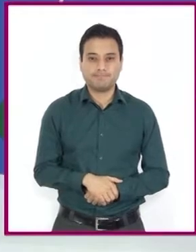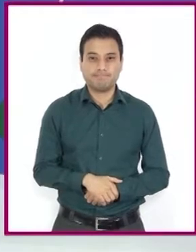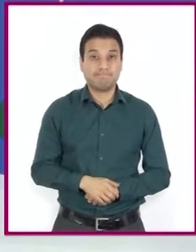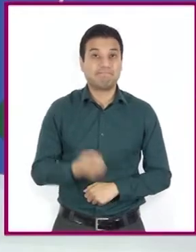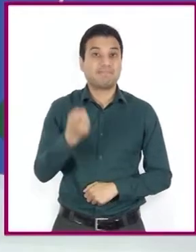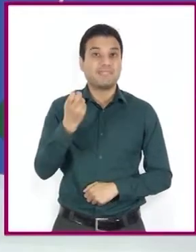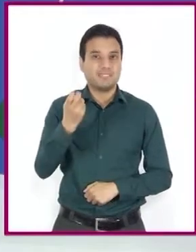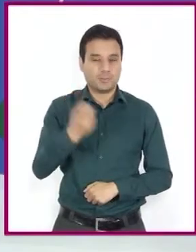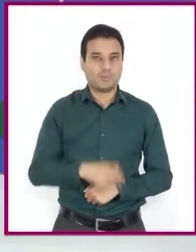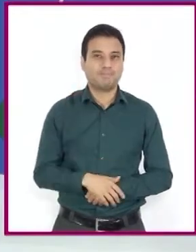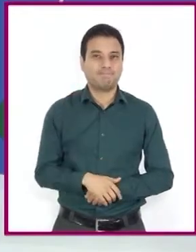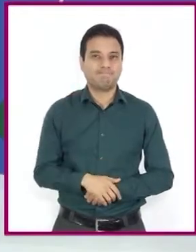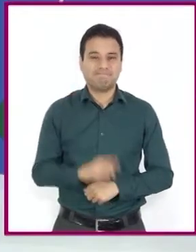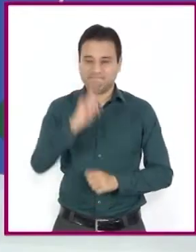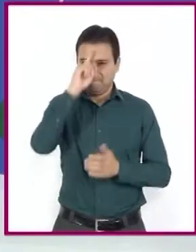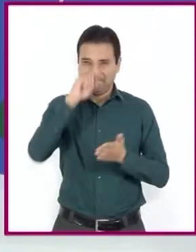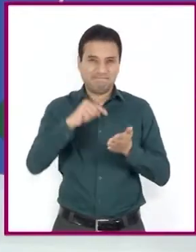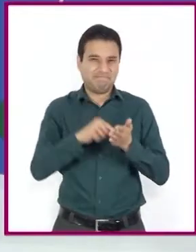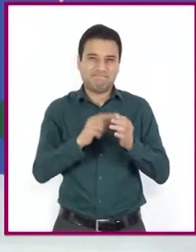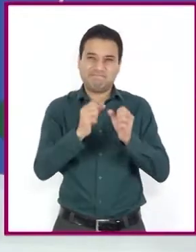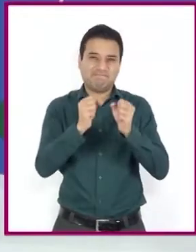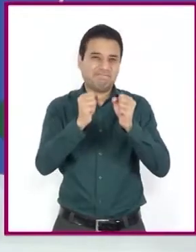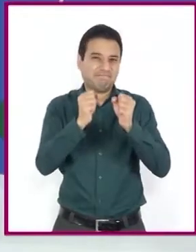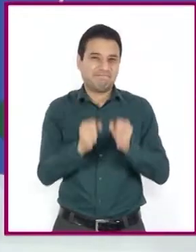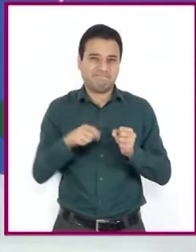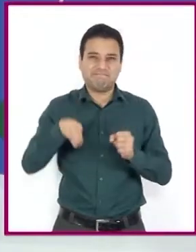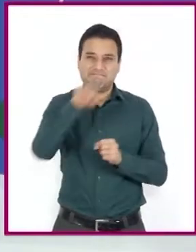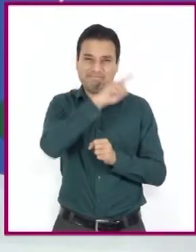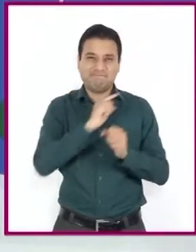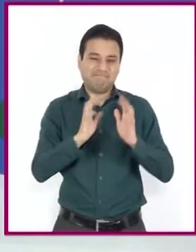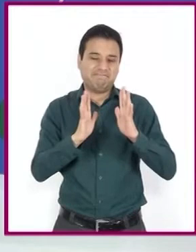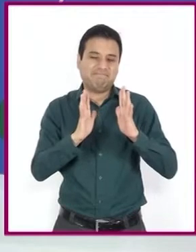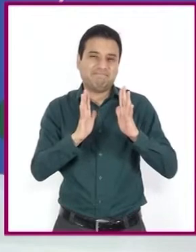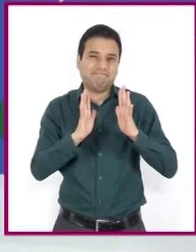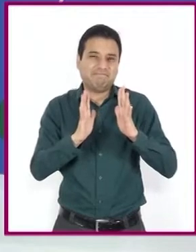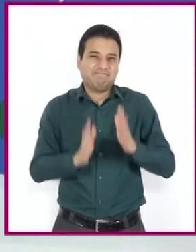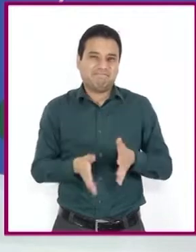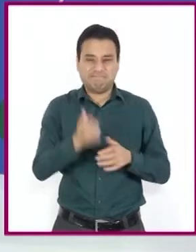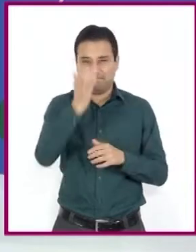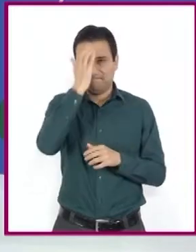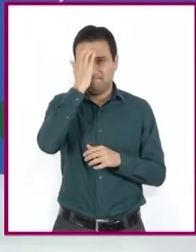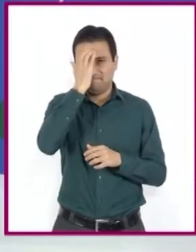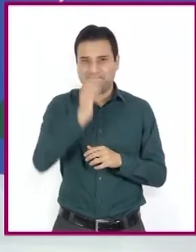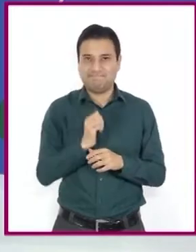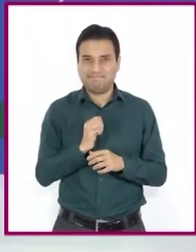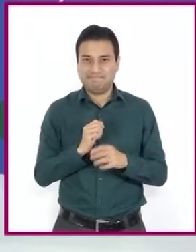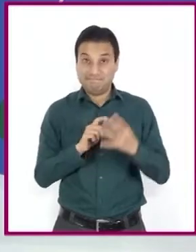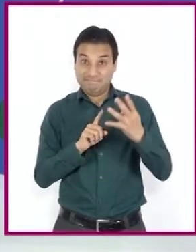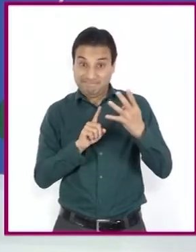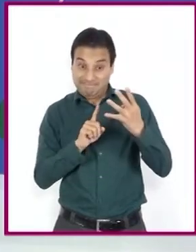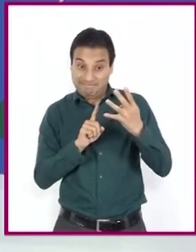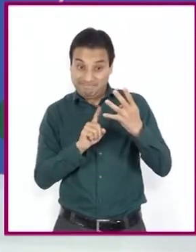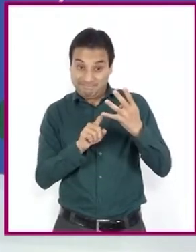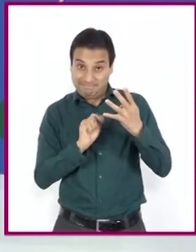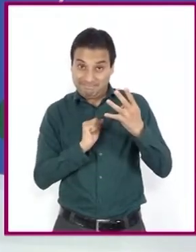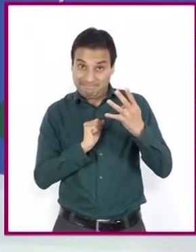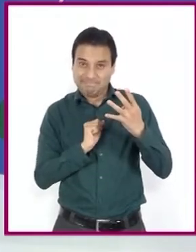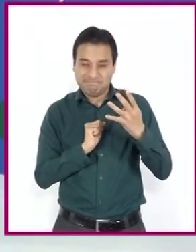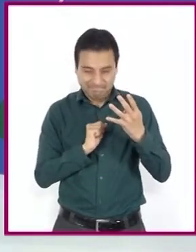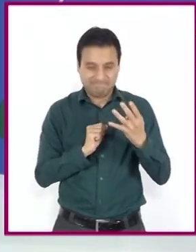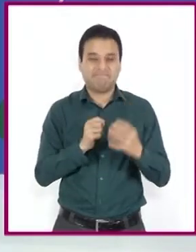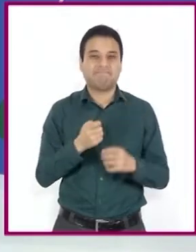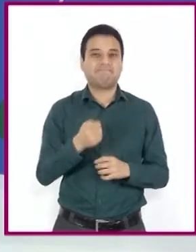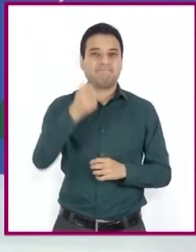Exacto. Estoy segura que todos identificaron también la última sección de la lectura. Así es